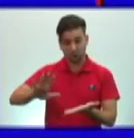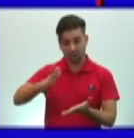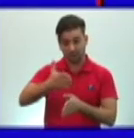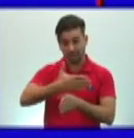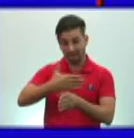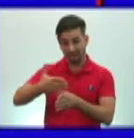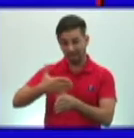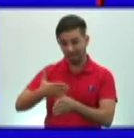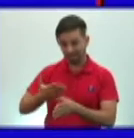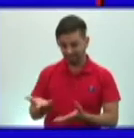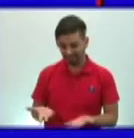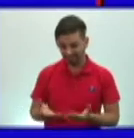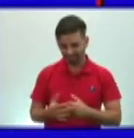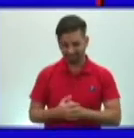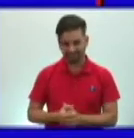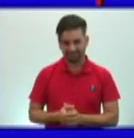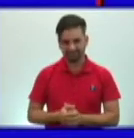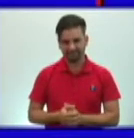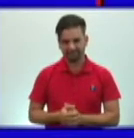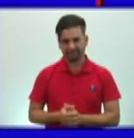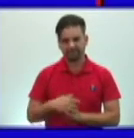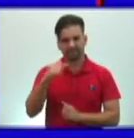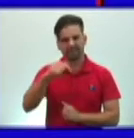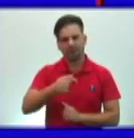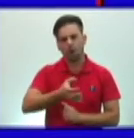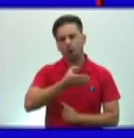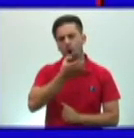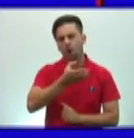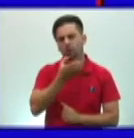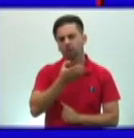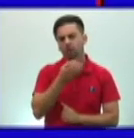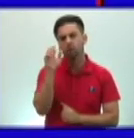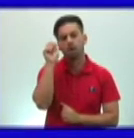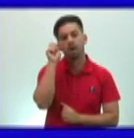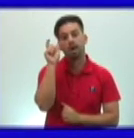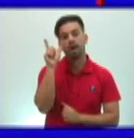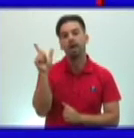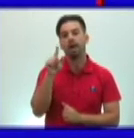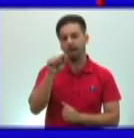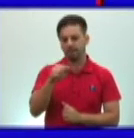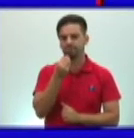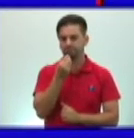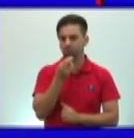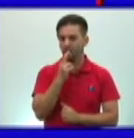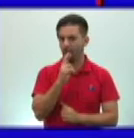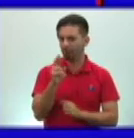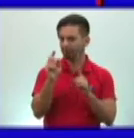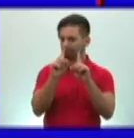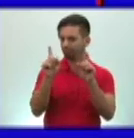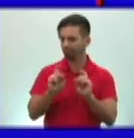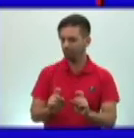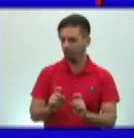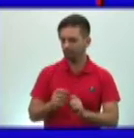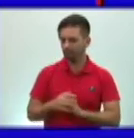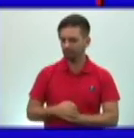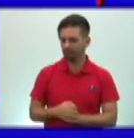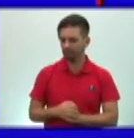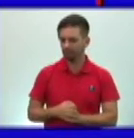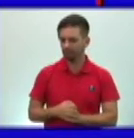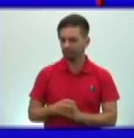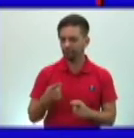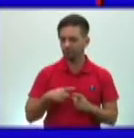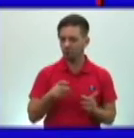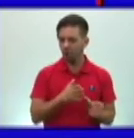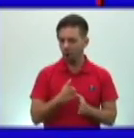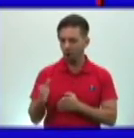una concepción idealista, pues sencillamente ustedes pueden responder esa pregunta. Les someto a consideración otro